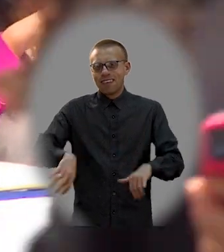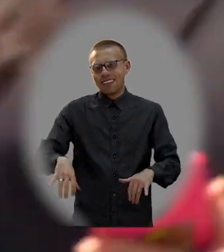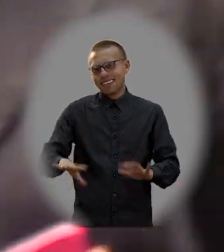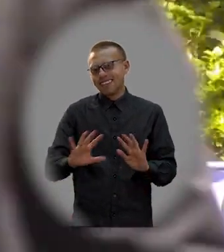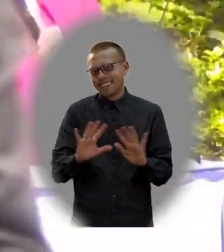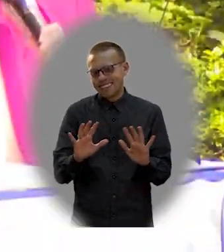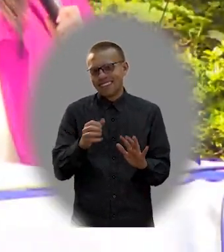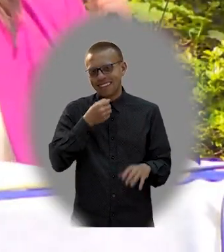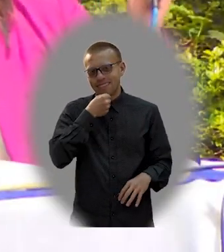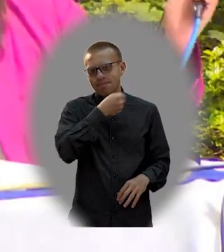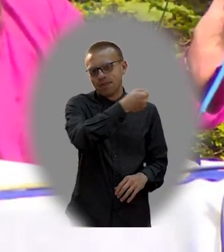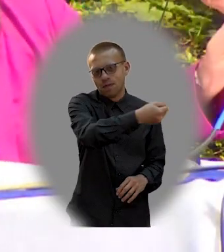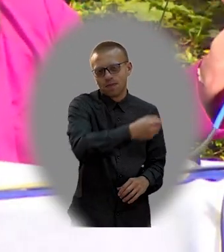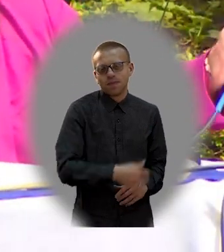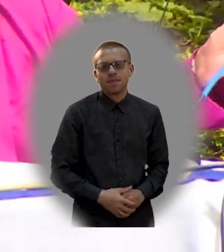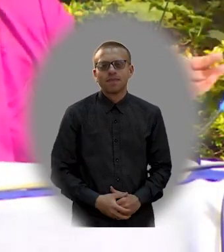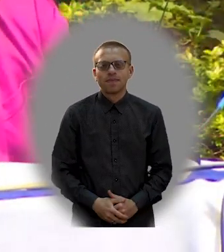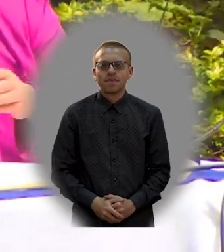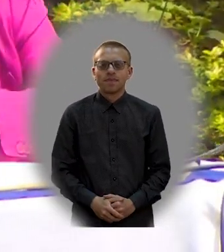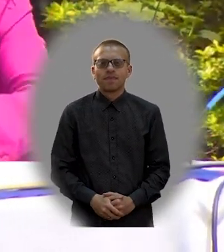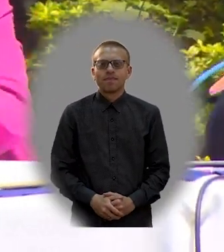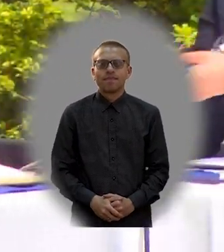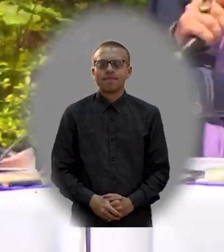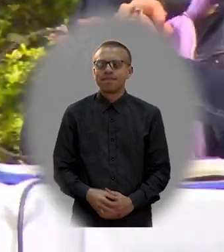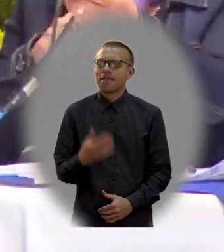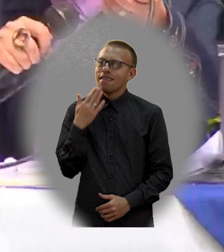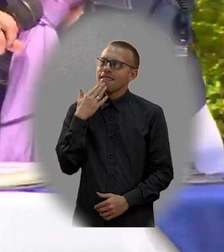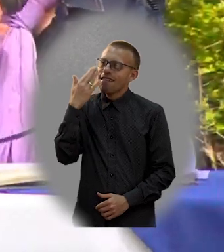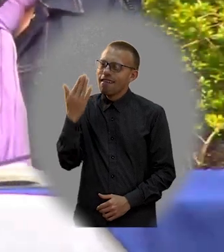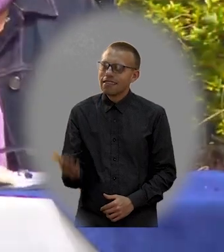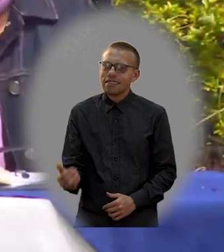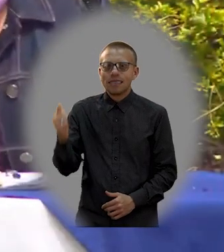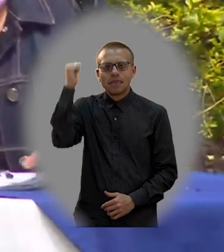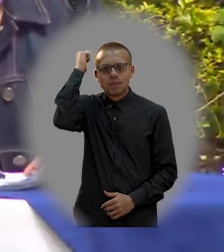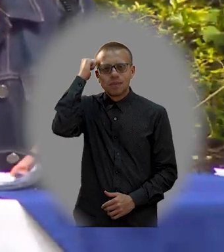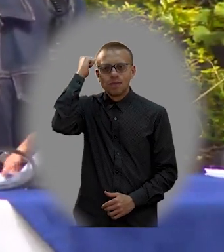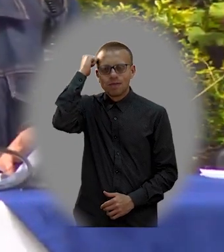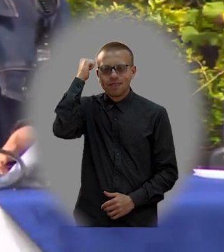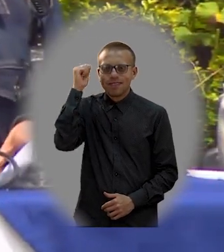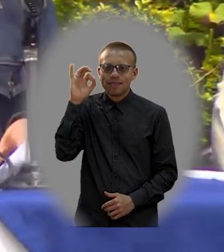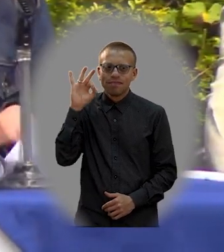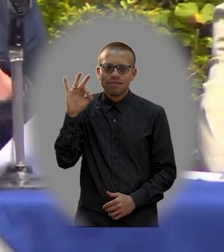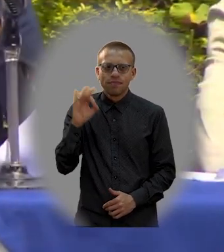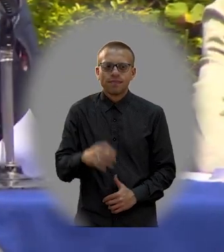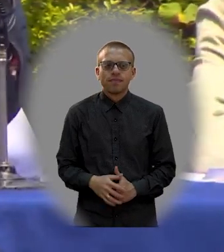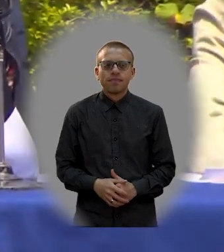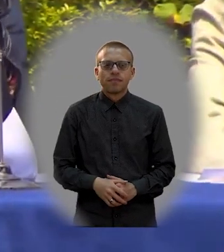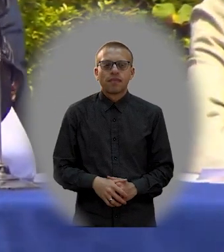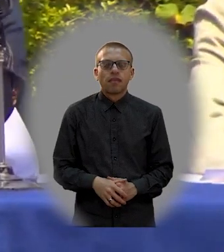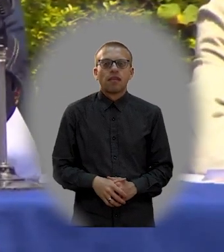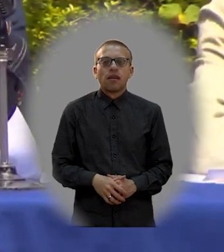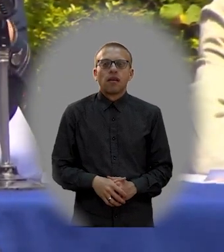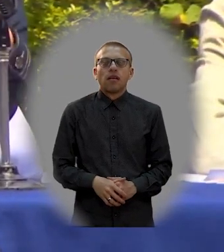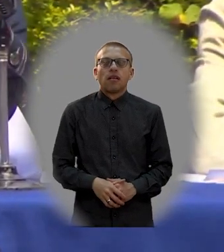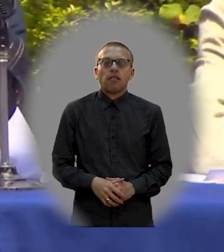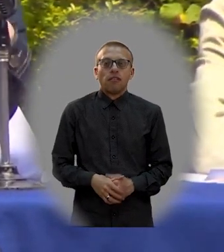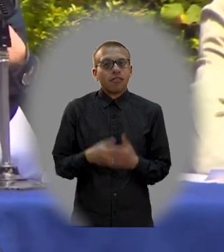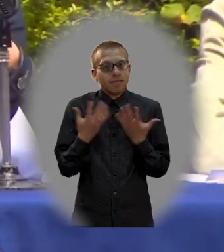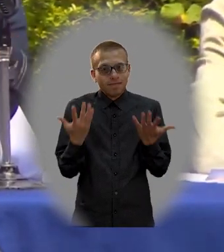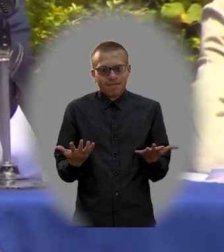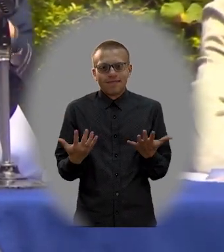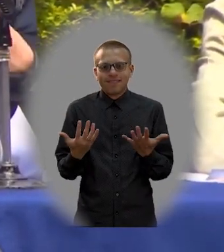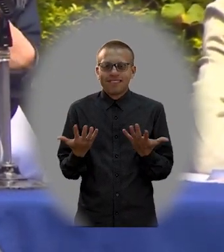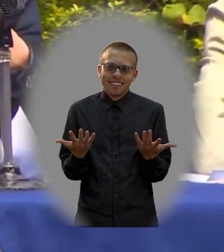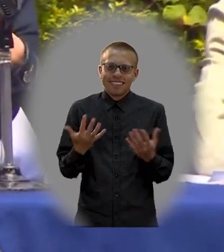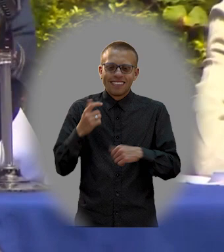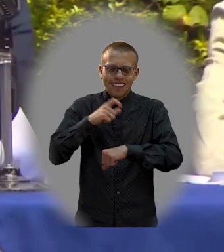entonces te devuelvo el micrófono. Gracias, maestra. Diana también. No, es un poco para ir